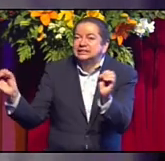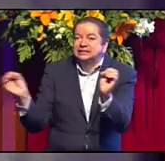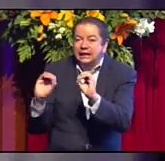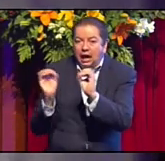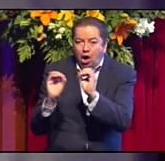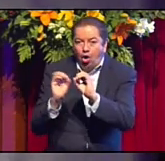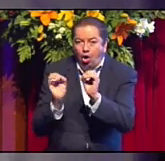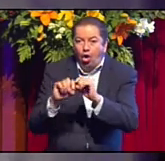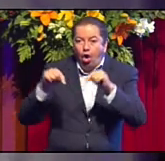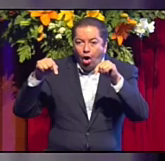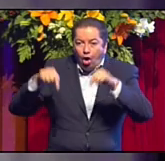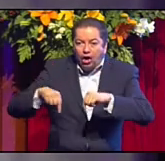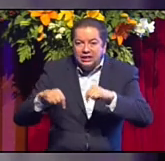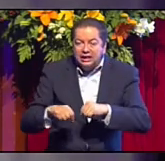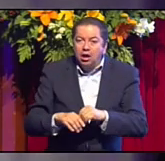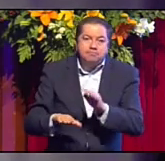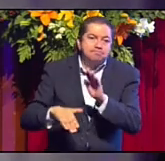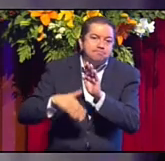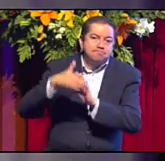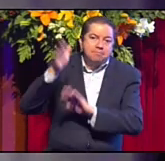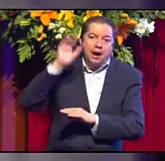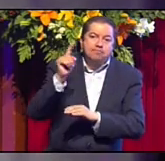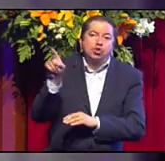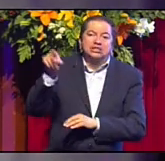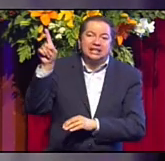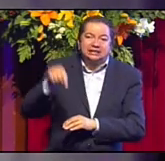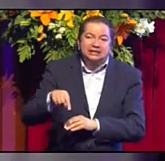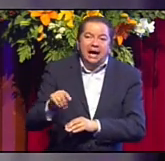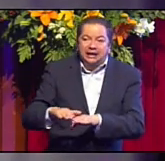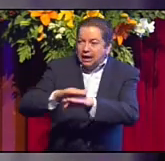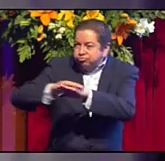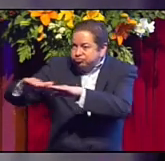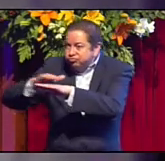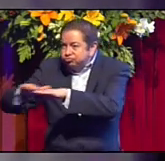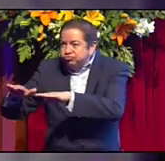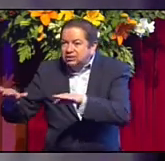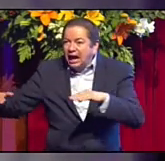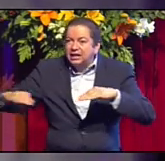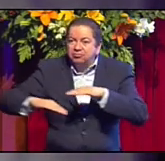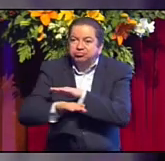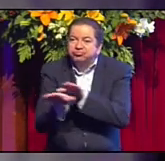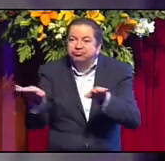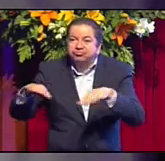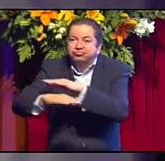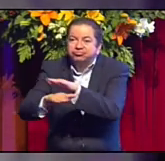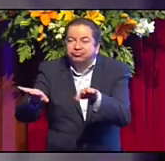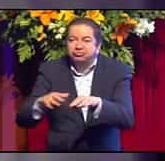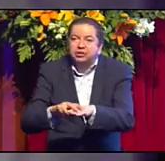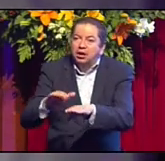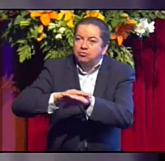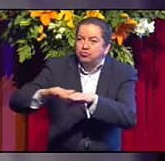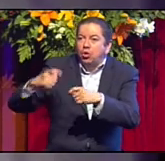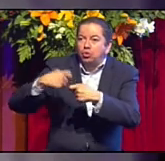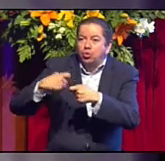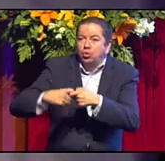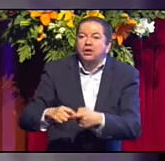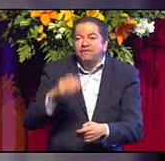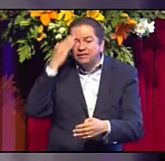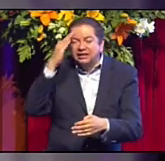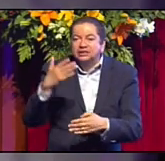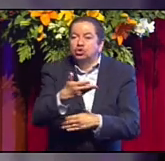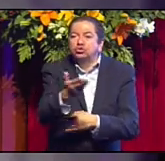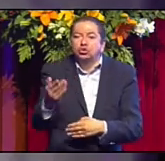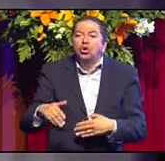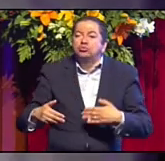Cero. Hoy día tenemos gran porcentaje de Logurde que está pavimentado. Nos sentimos orgullosos, los vecinos de Logurde, como de toda la comuna nuestra, se lo